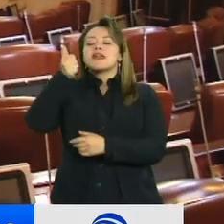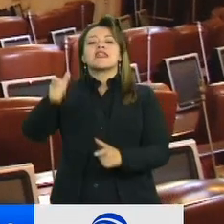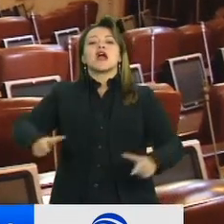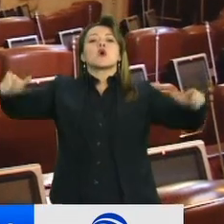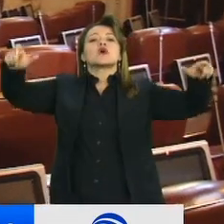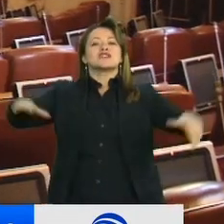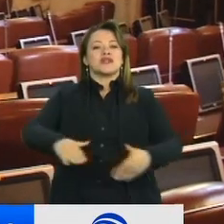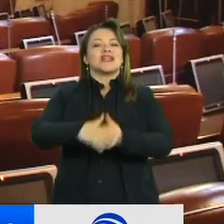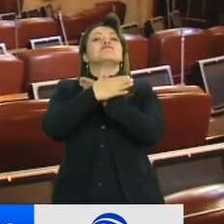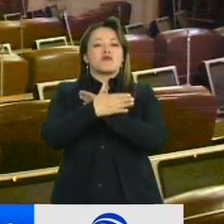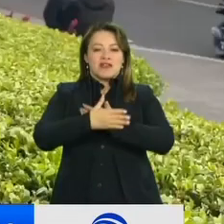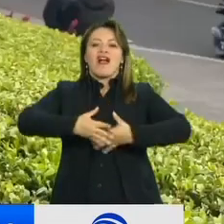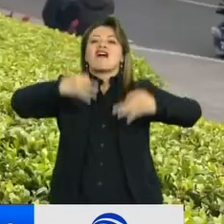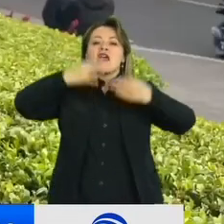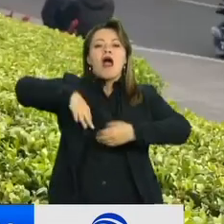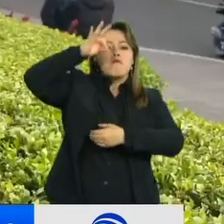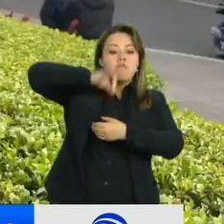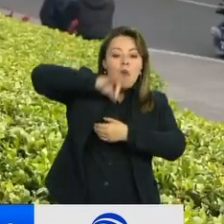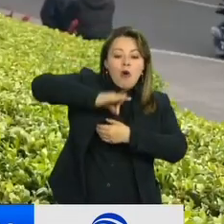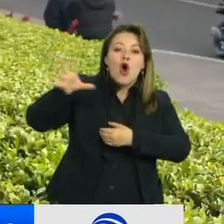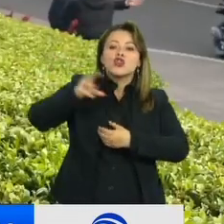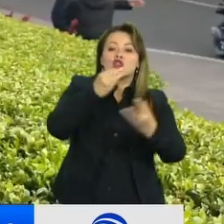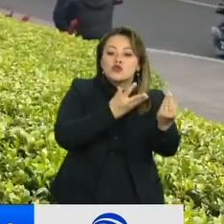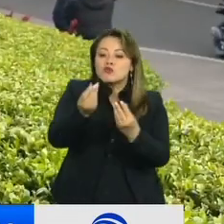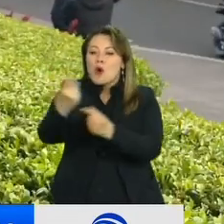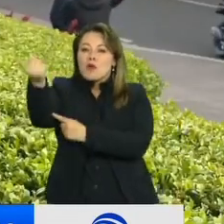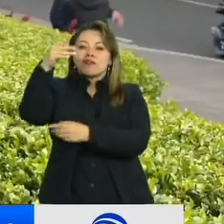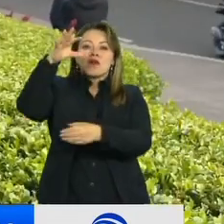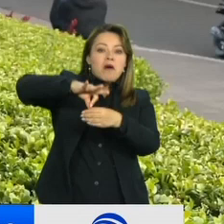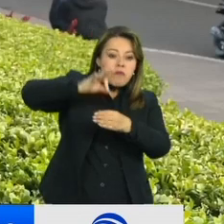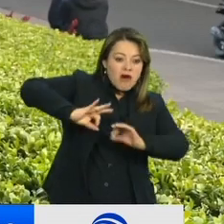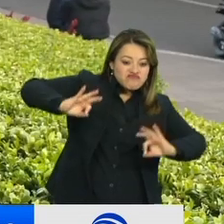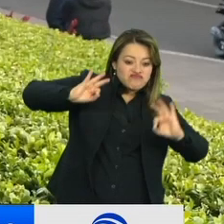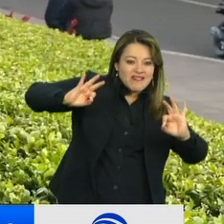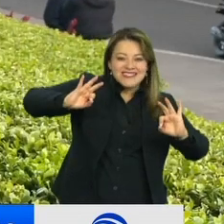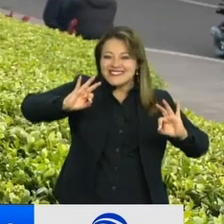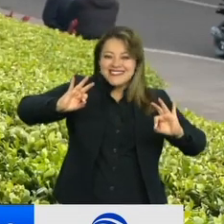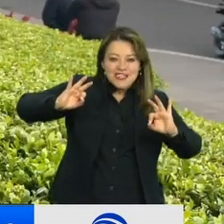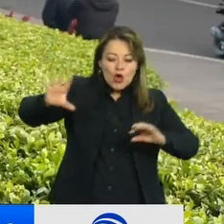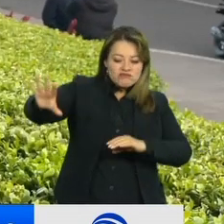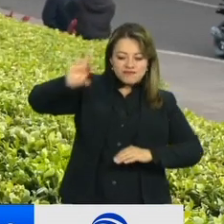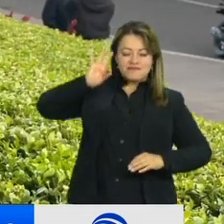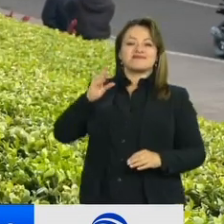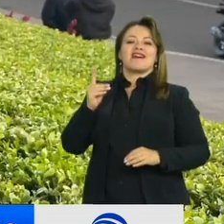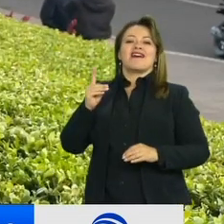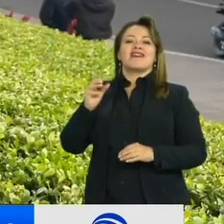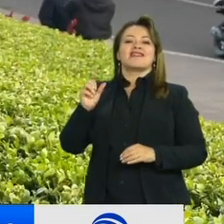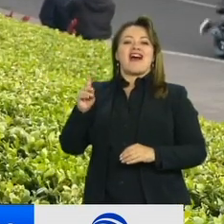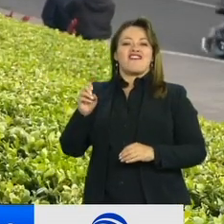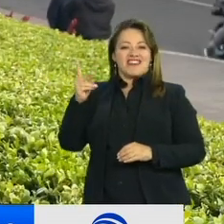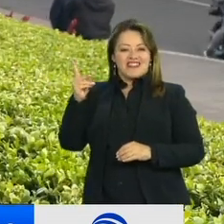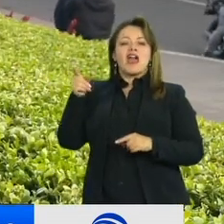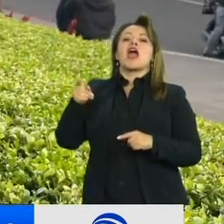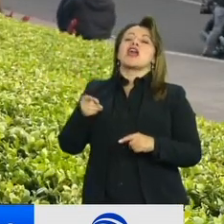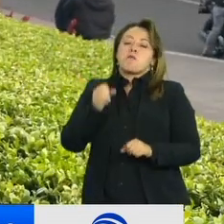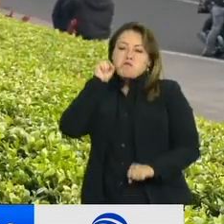República se llevarían a cabo las votaciones de todos los partidos políticos para ver la viabilidad y definir si finalmente David Racero puede ser